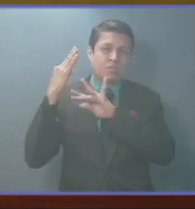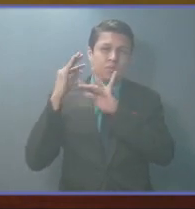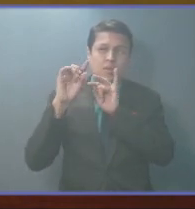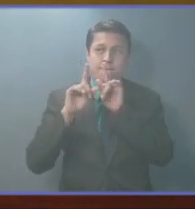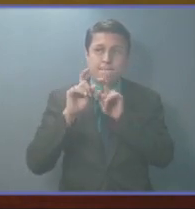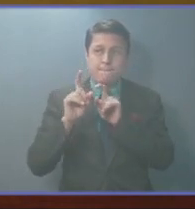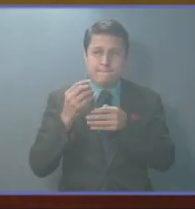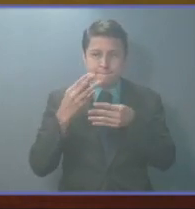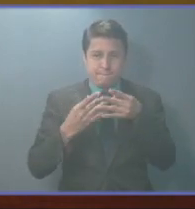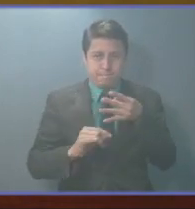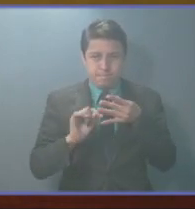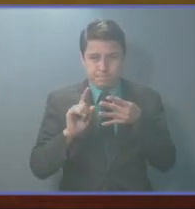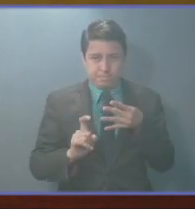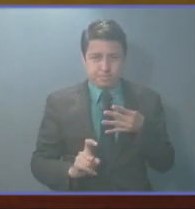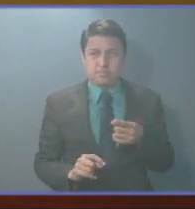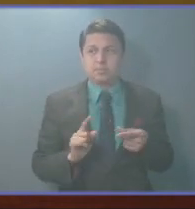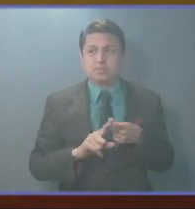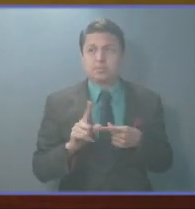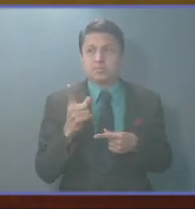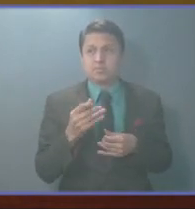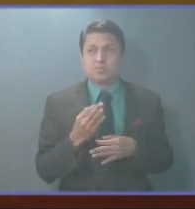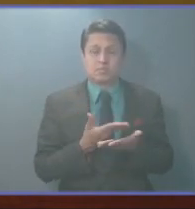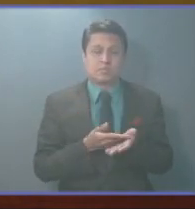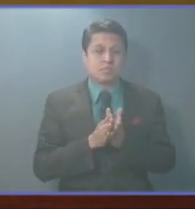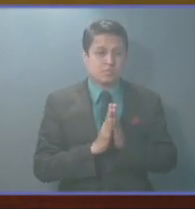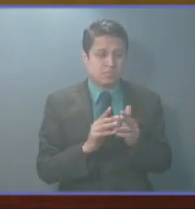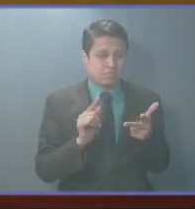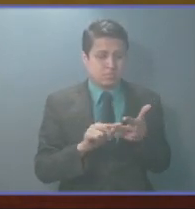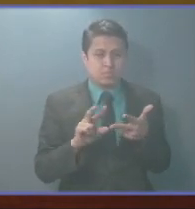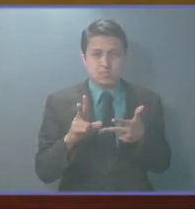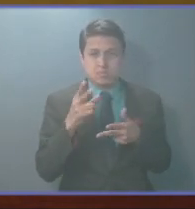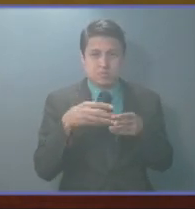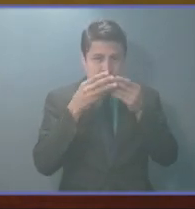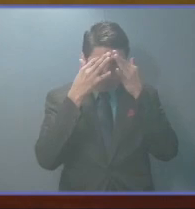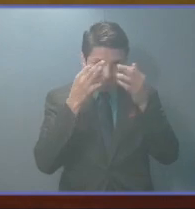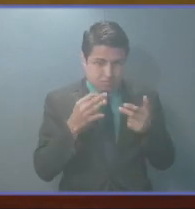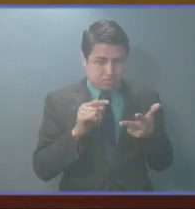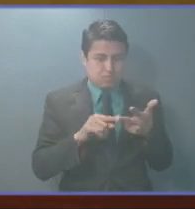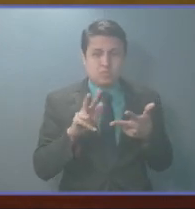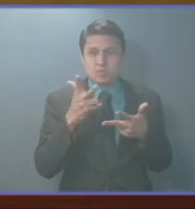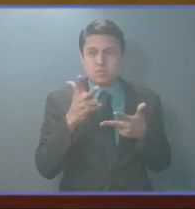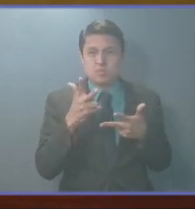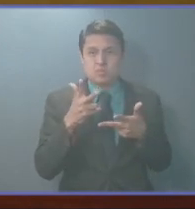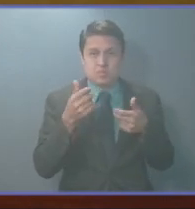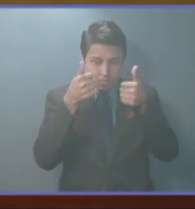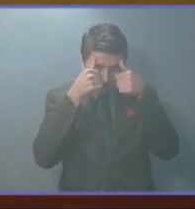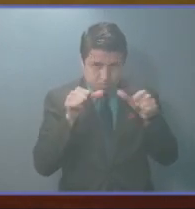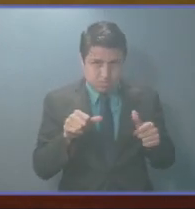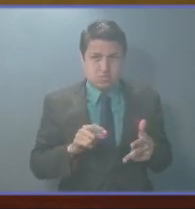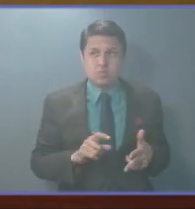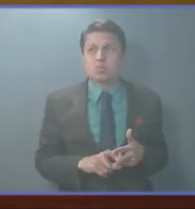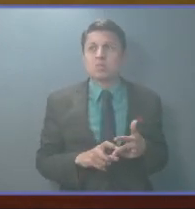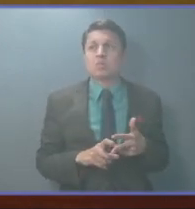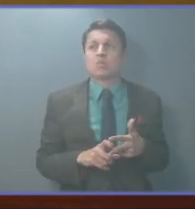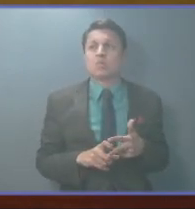cuestionarios de preguntas. 1. Solicitud. 2. Dictámenes. 3. Acuerdo.